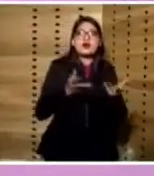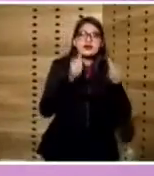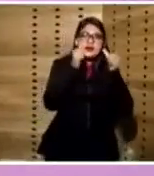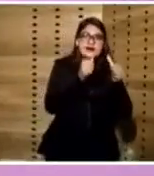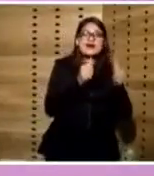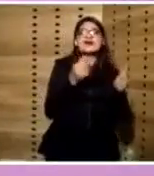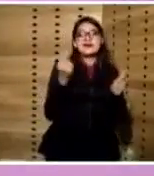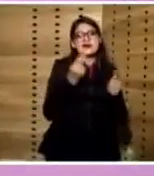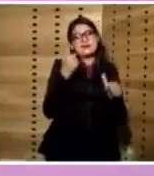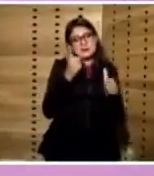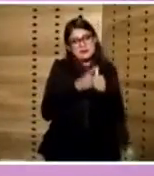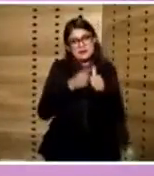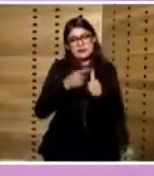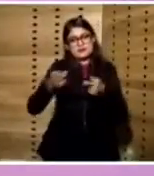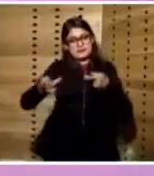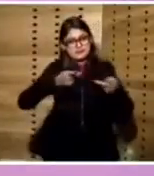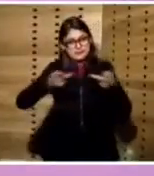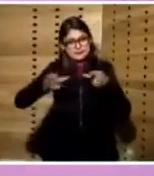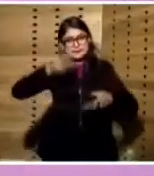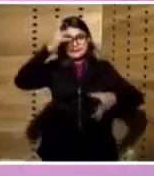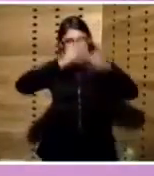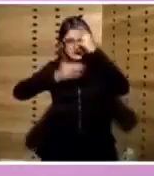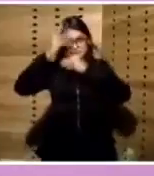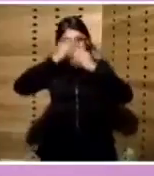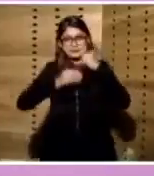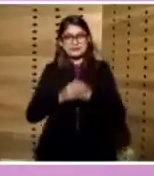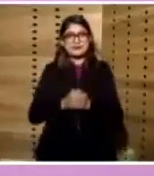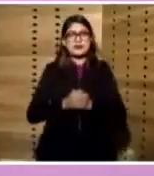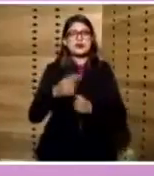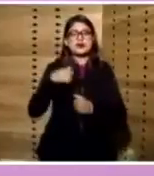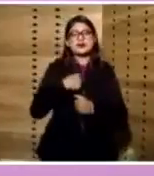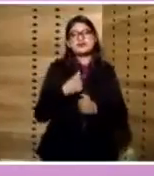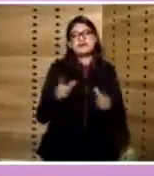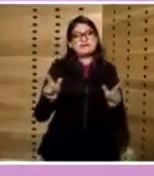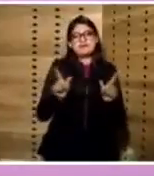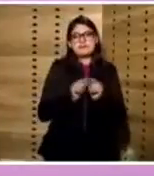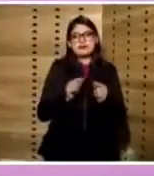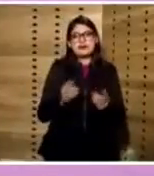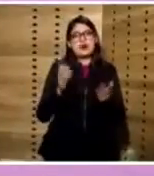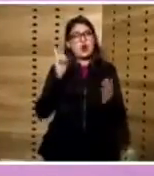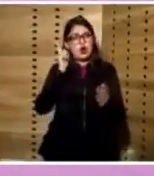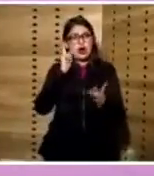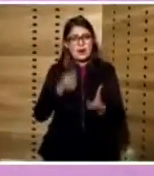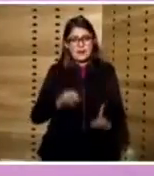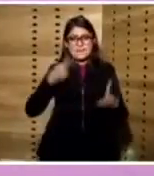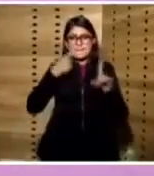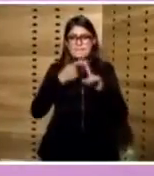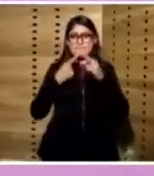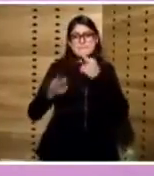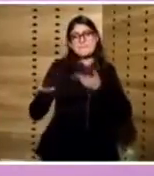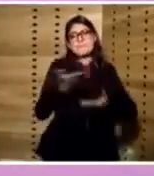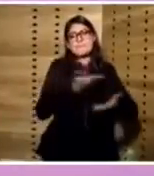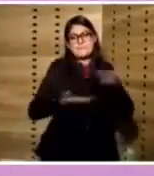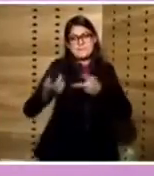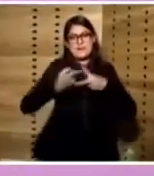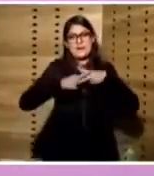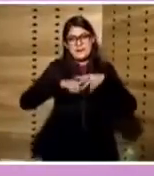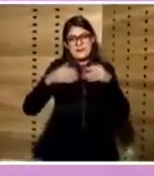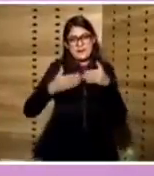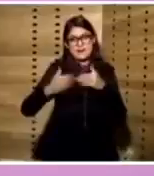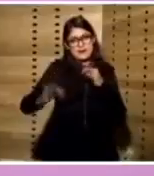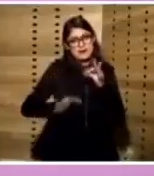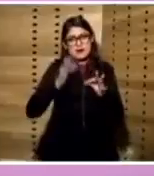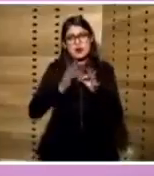Concluyo expresando mis mejores deseos para que se alcancen con éxito los objetivos de estos conversatorios